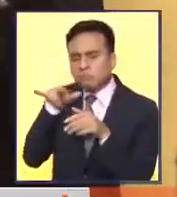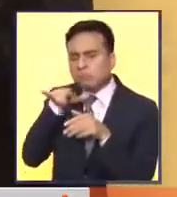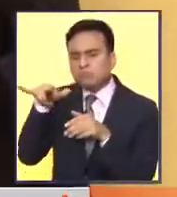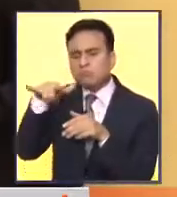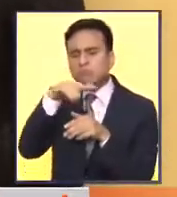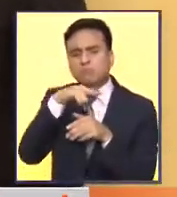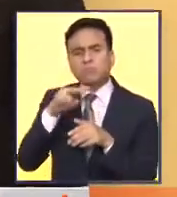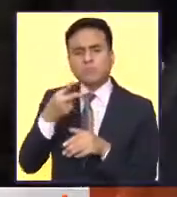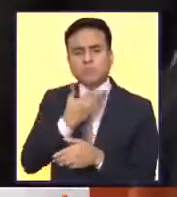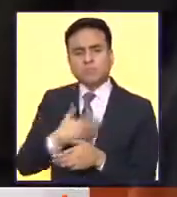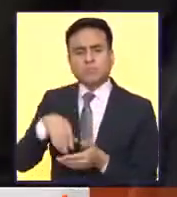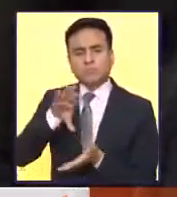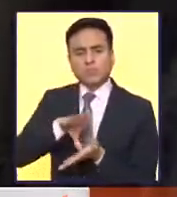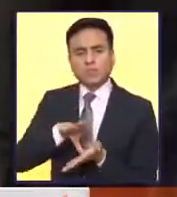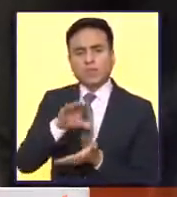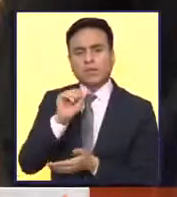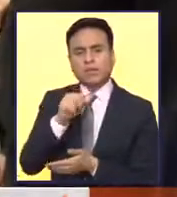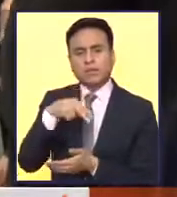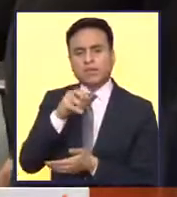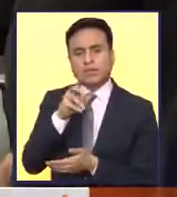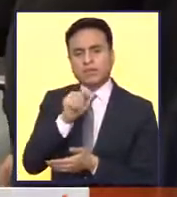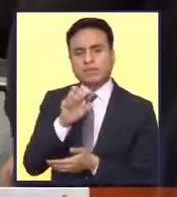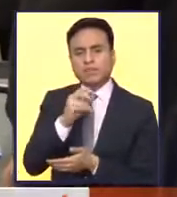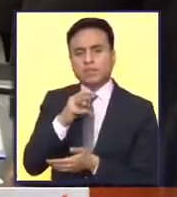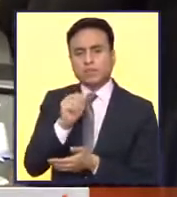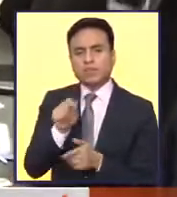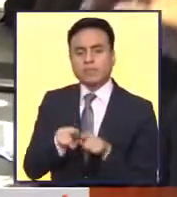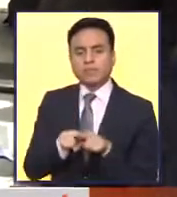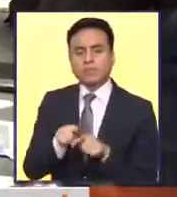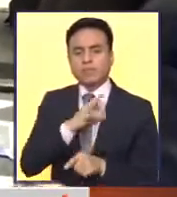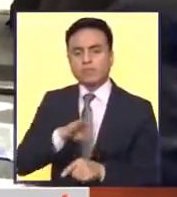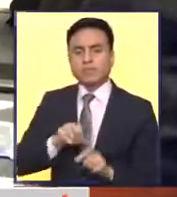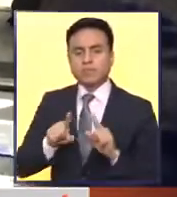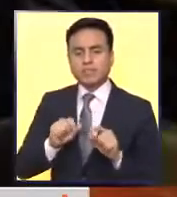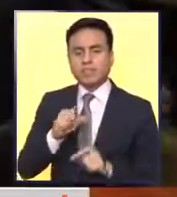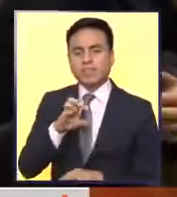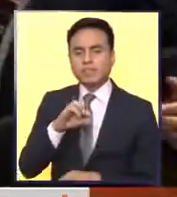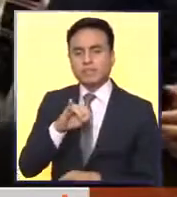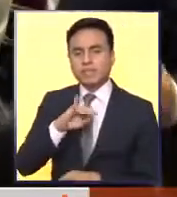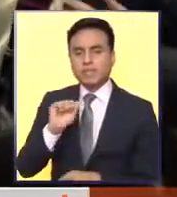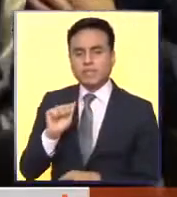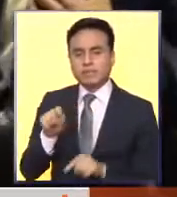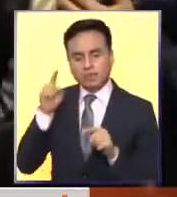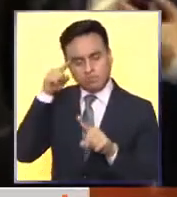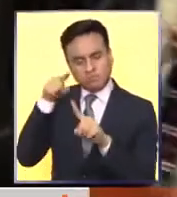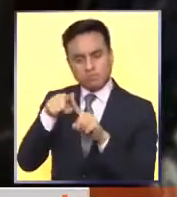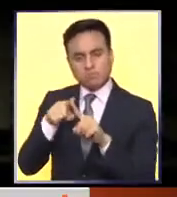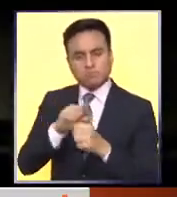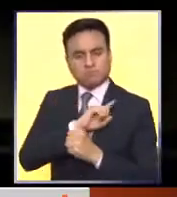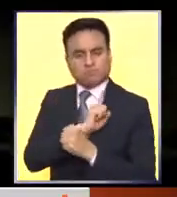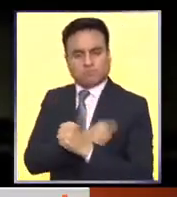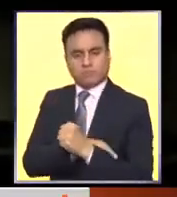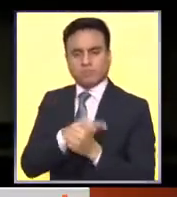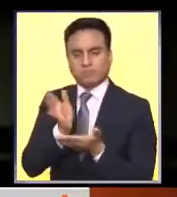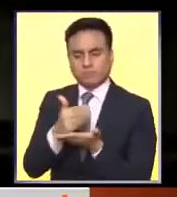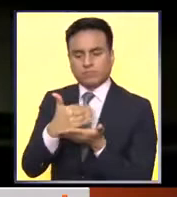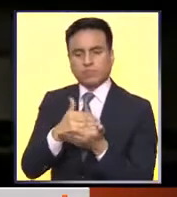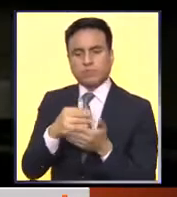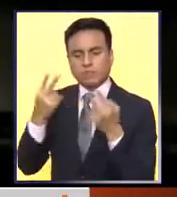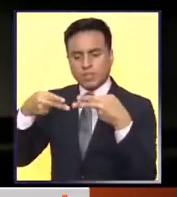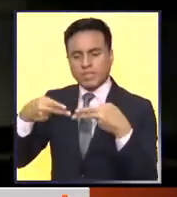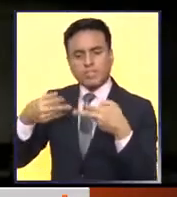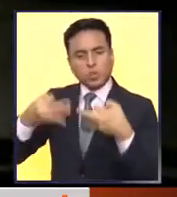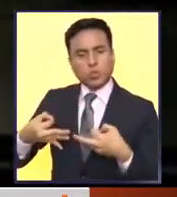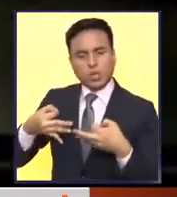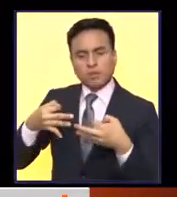vicepresidente de la República, Andrés Chadwick, y el ministro de Defensa, Alberto Espina. El objetivo, potenciar el plan Frontera Segura, analizando las